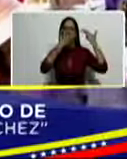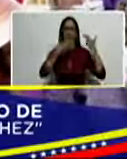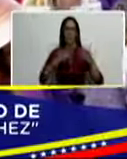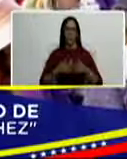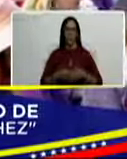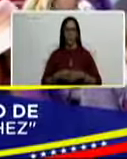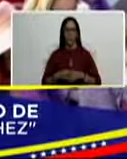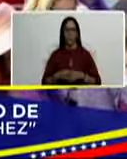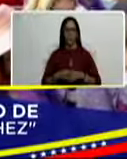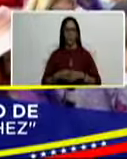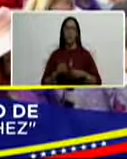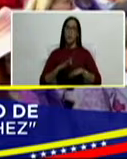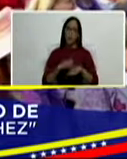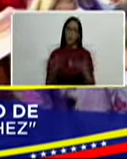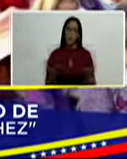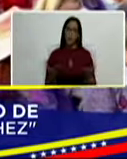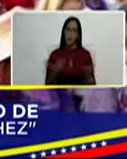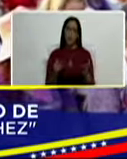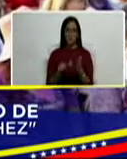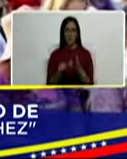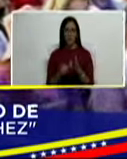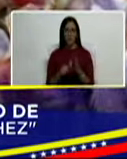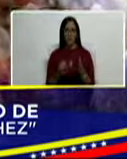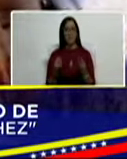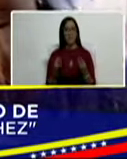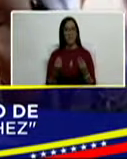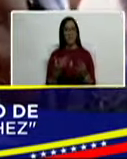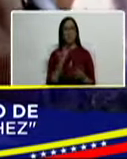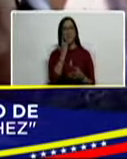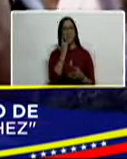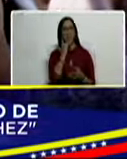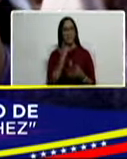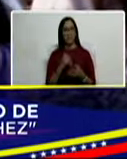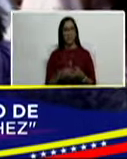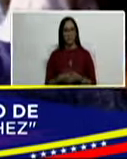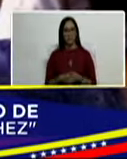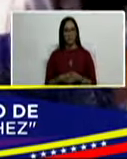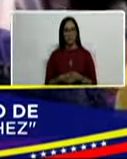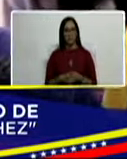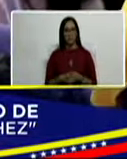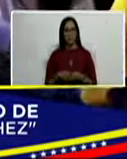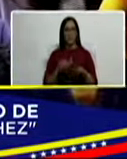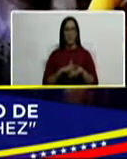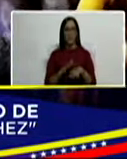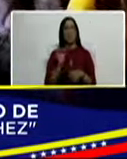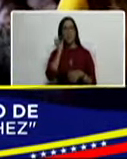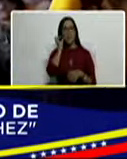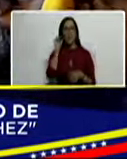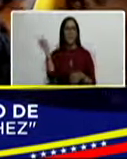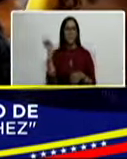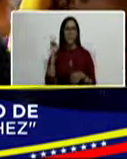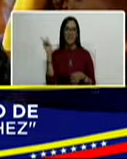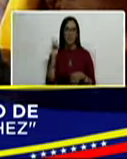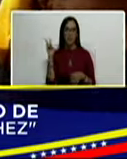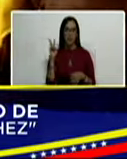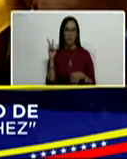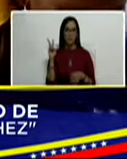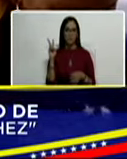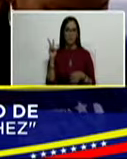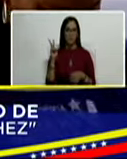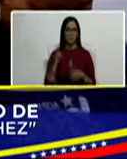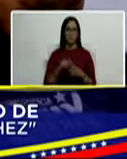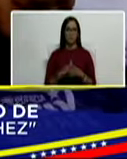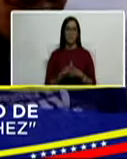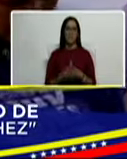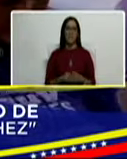¿Por qué? ¿De dónde tanta valentía? porque fue la mujer venezolana